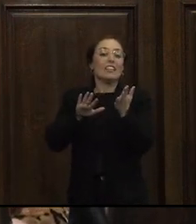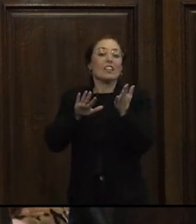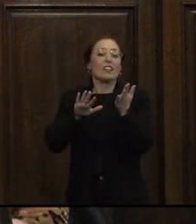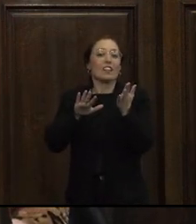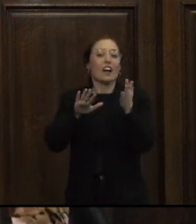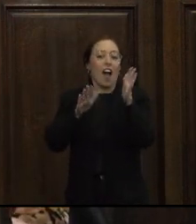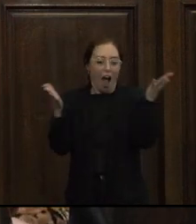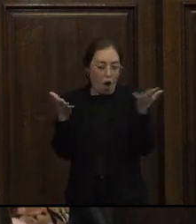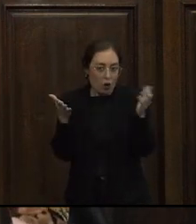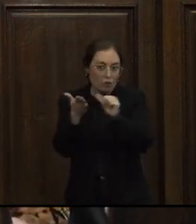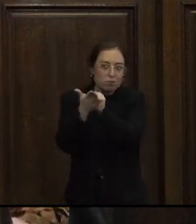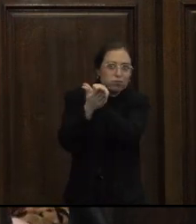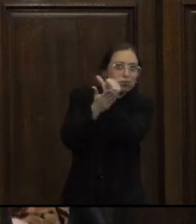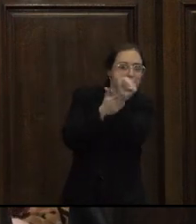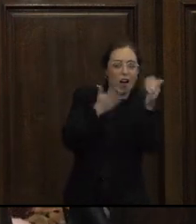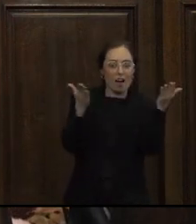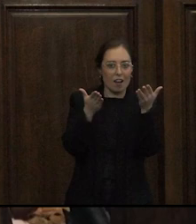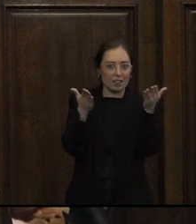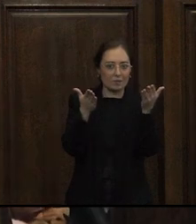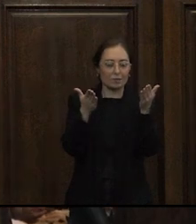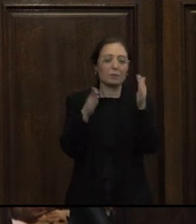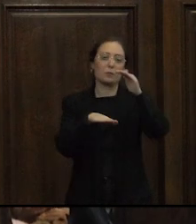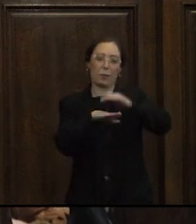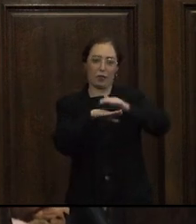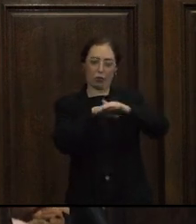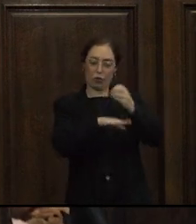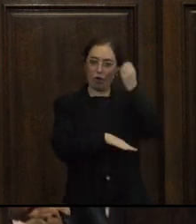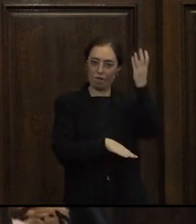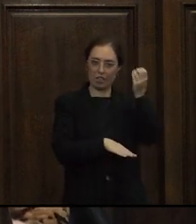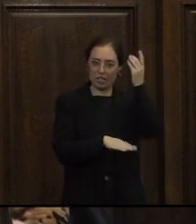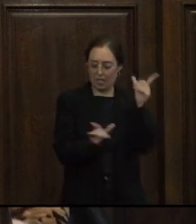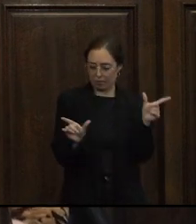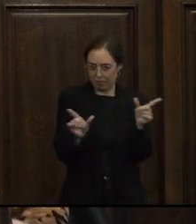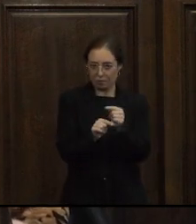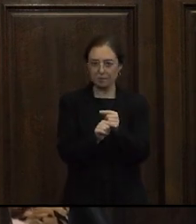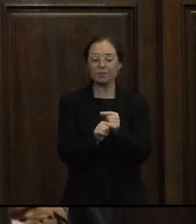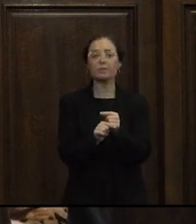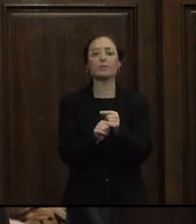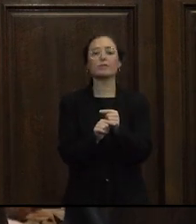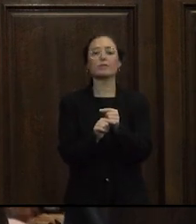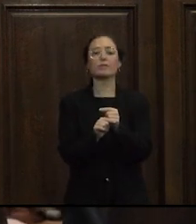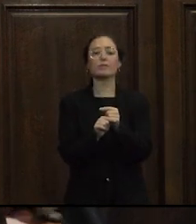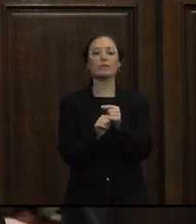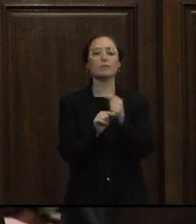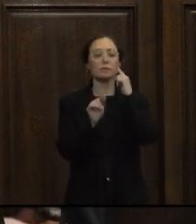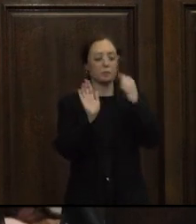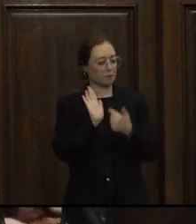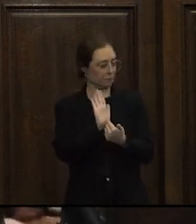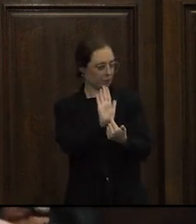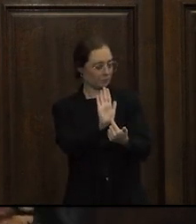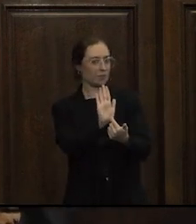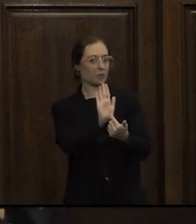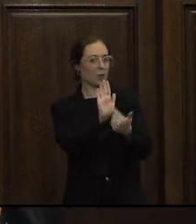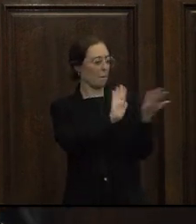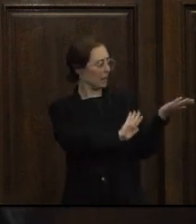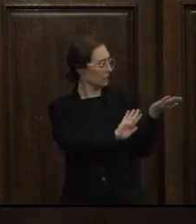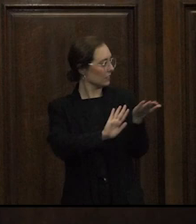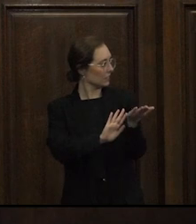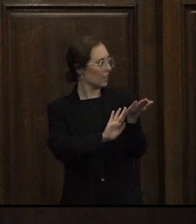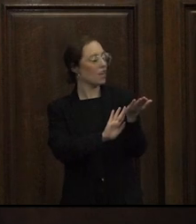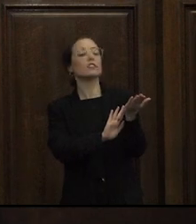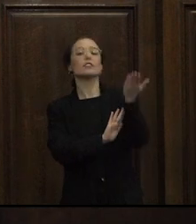jornada va a consistir ahora en la conferencia de cierre, que la va a presentar nuestro compañero y colega